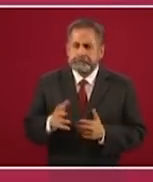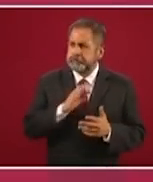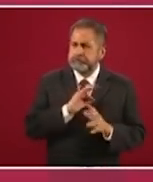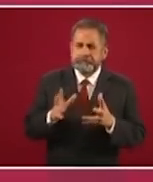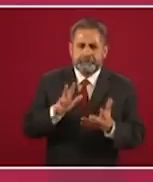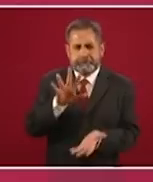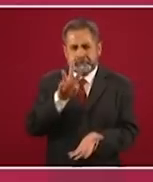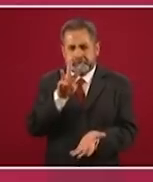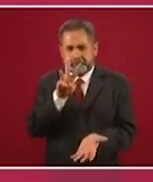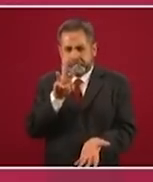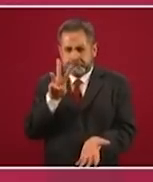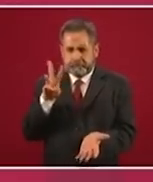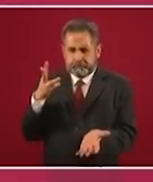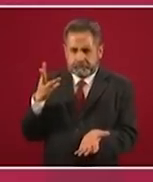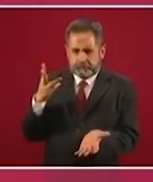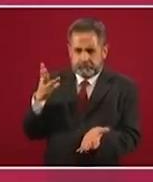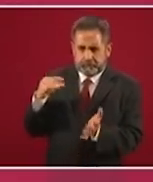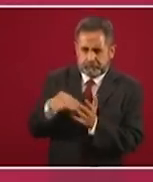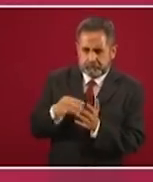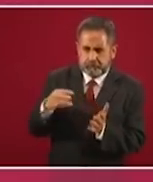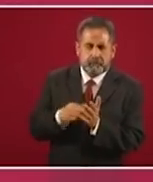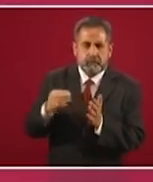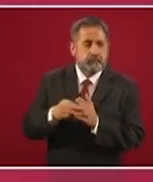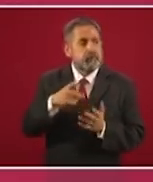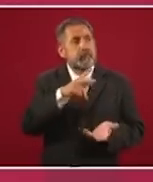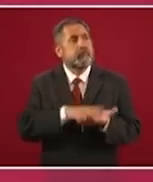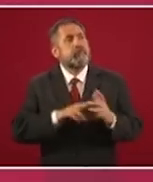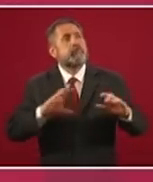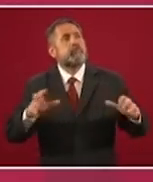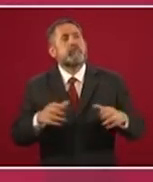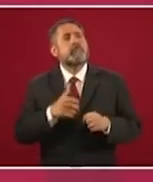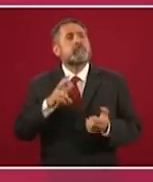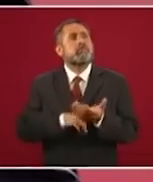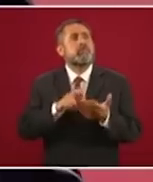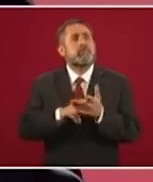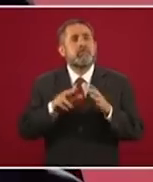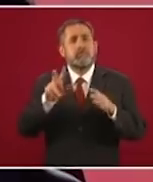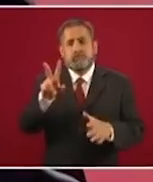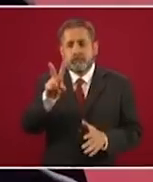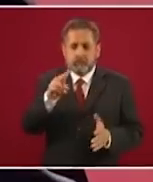alrededor de 3,000 millones. El avión está evaluado en